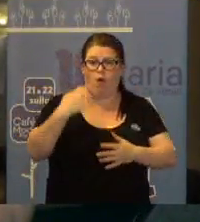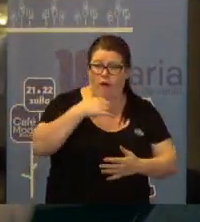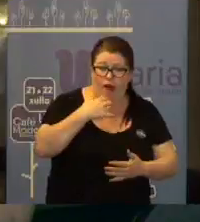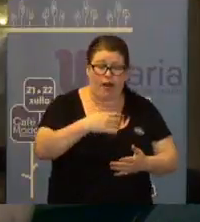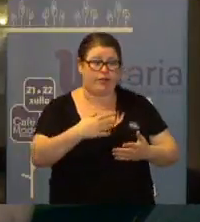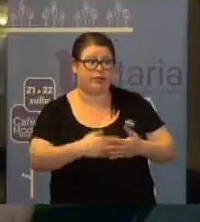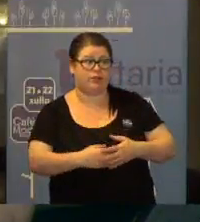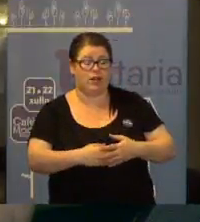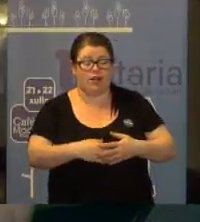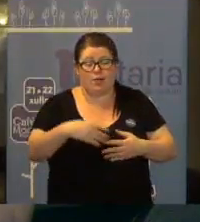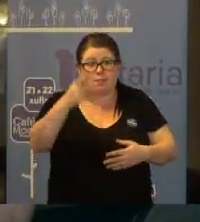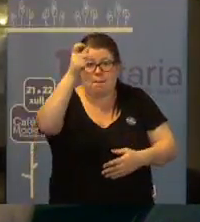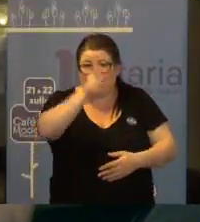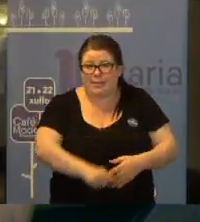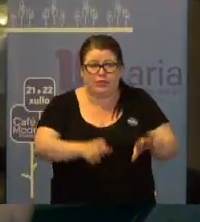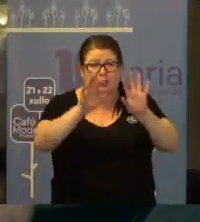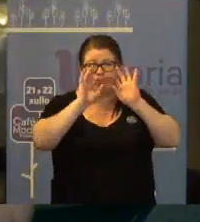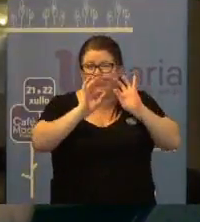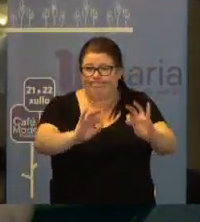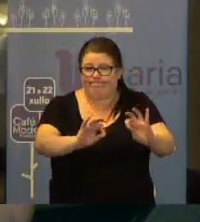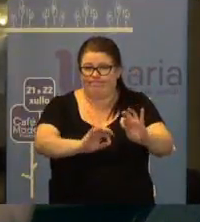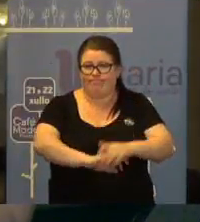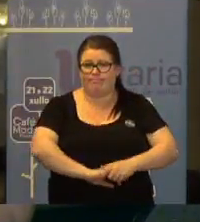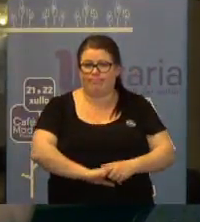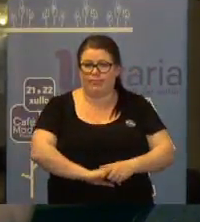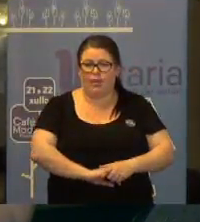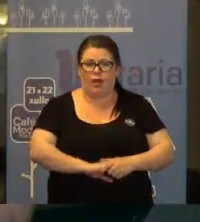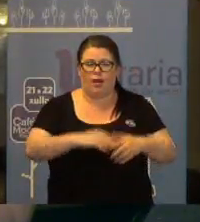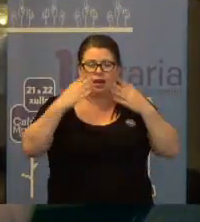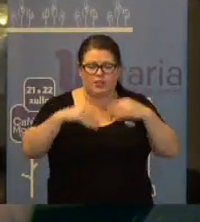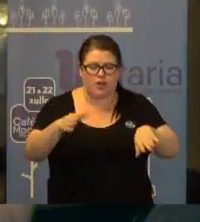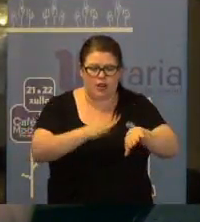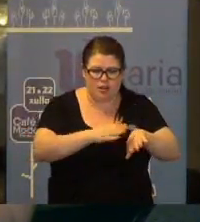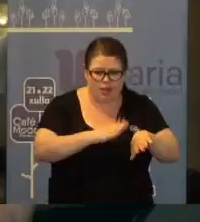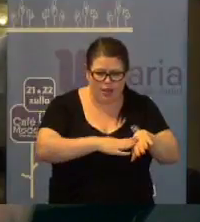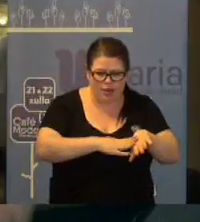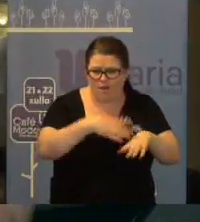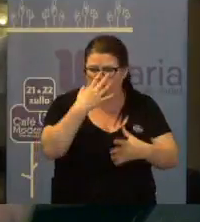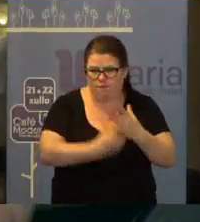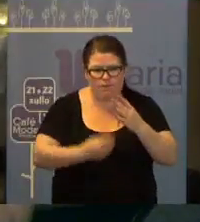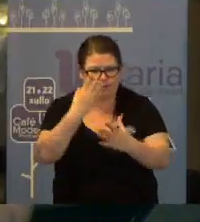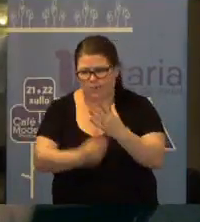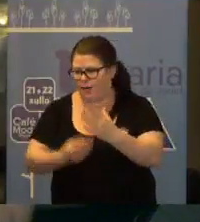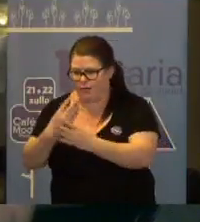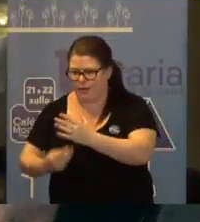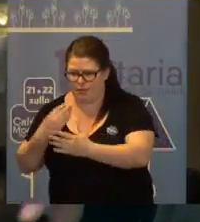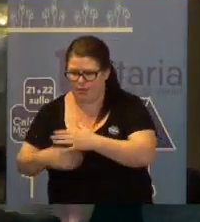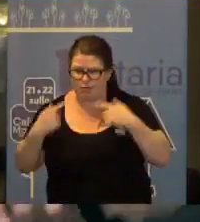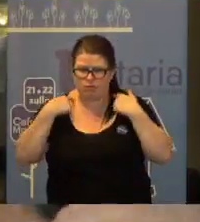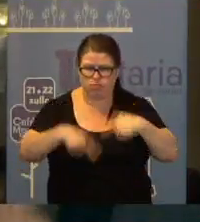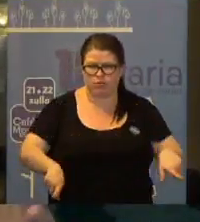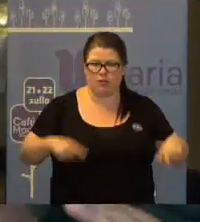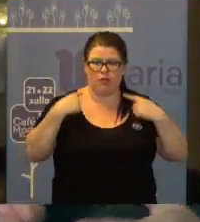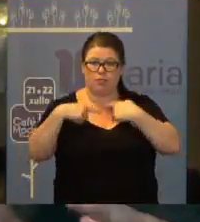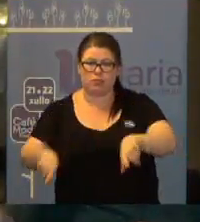de genialidades de xente concreta, a historia da esquerda é unha historia de fracaso tras fracaso.